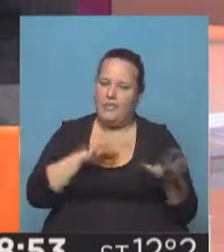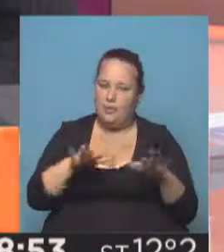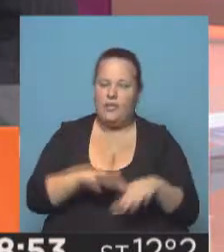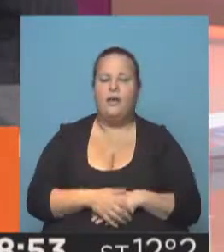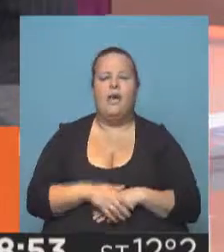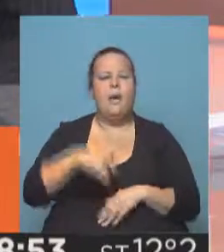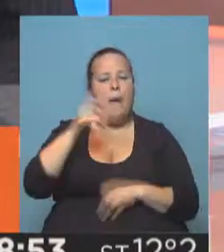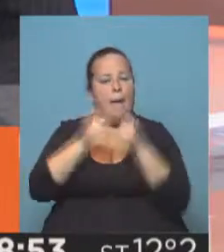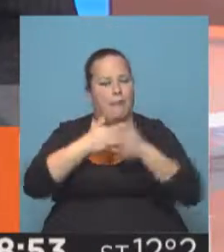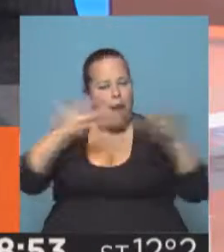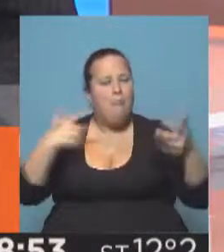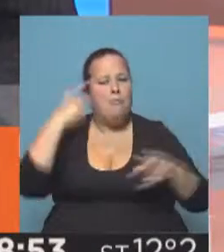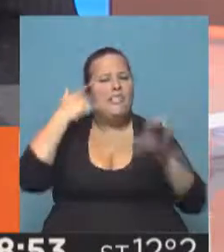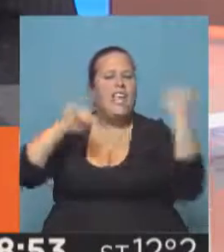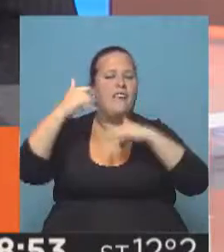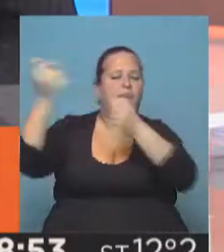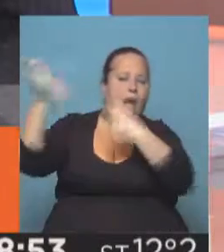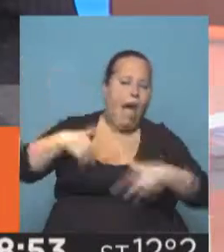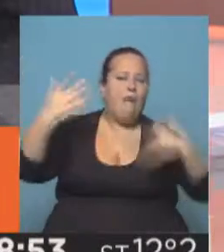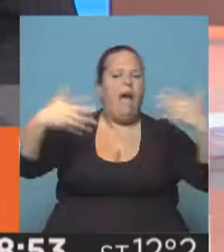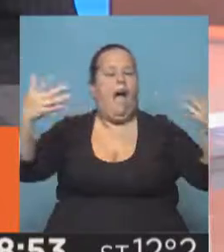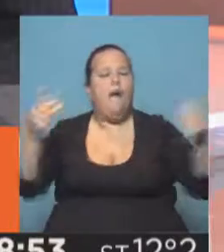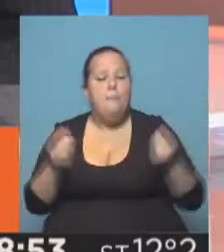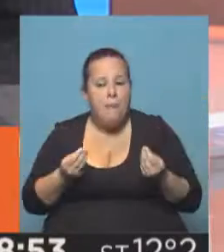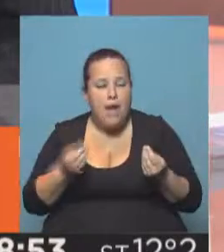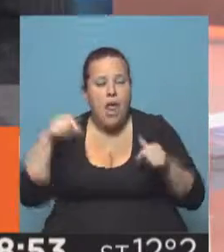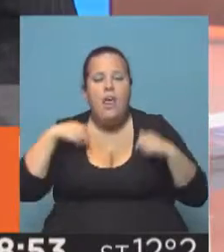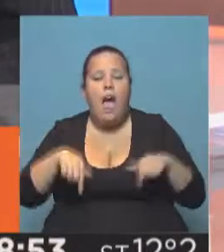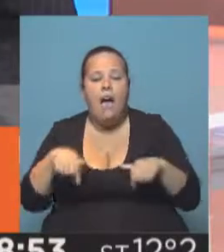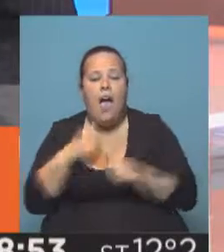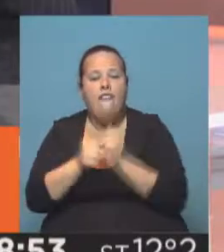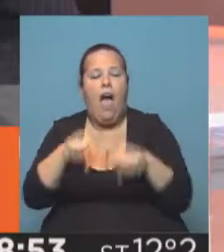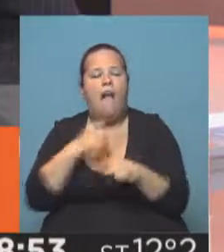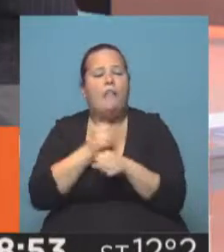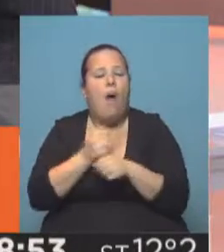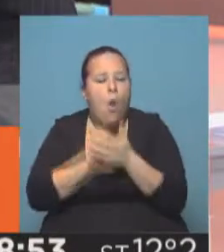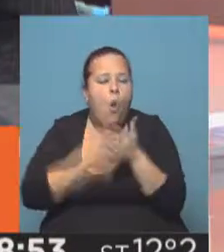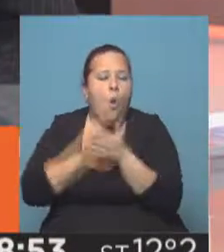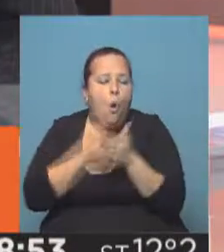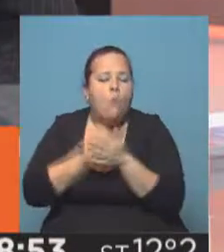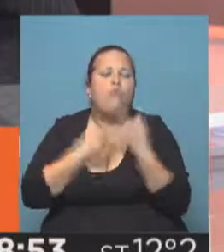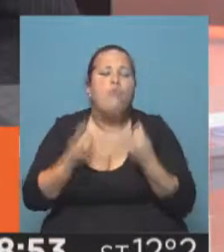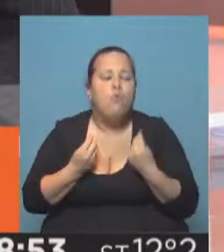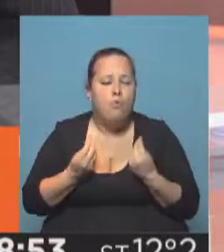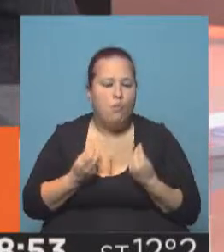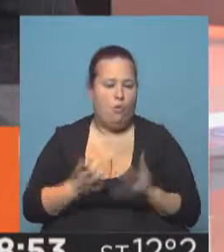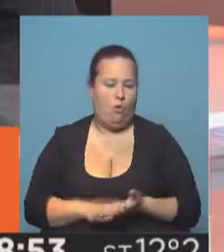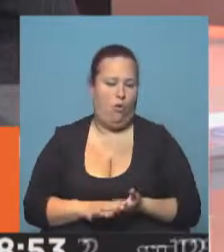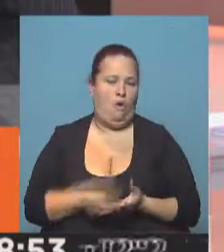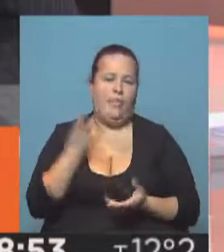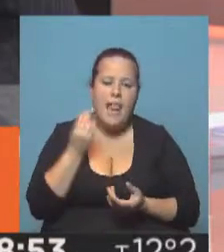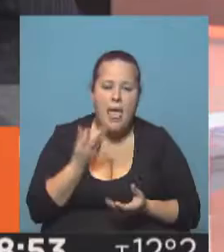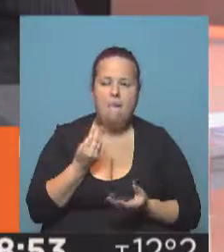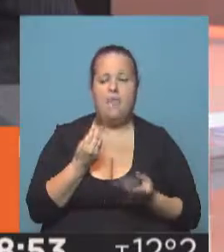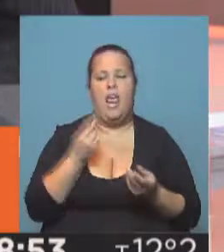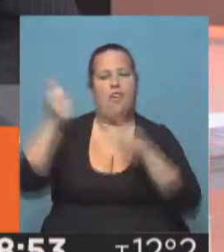Crecerán también las pymes, porque uno habla de inversiones extranjeras que vienen, y los que estamos acá, los que están acá luchándola desde tanto tiempo, con temor a